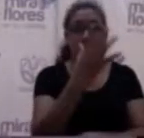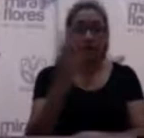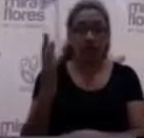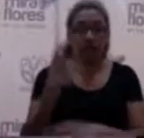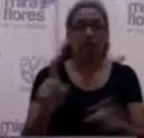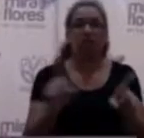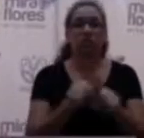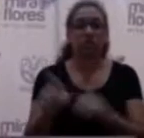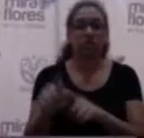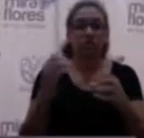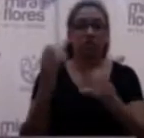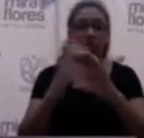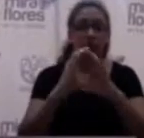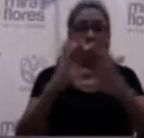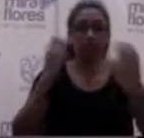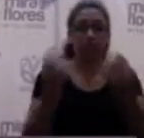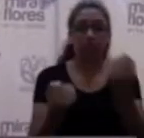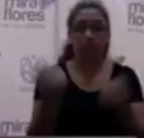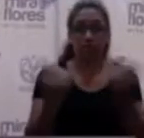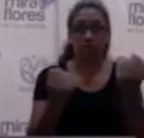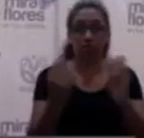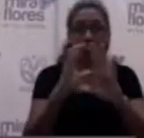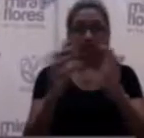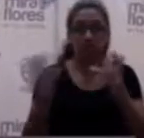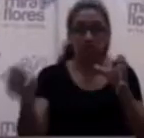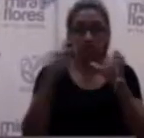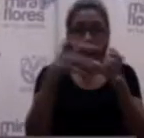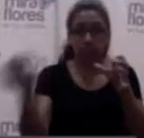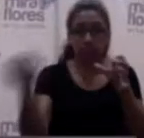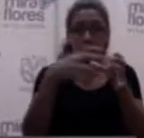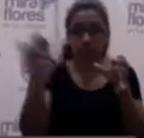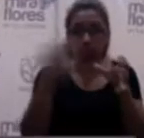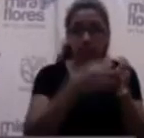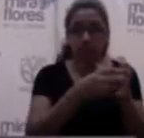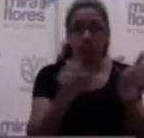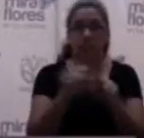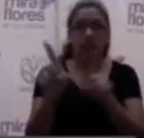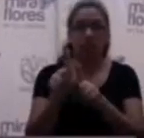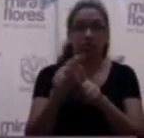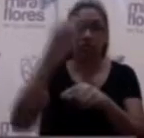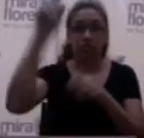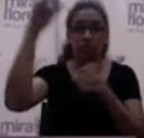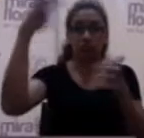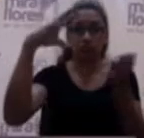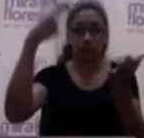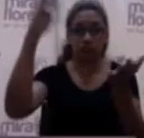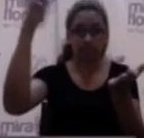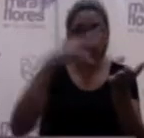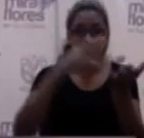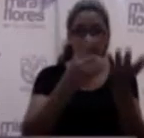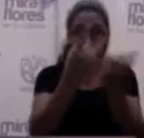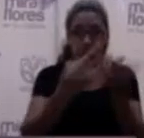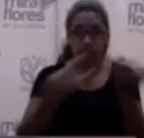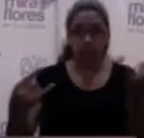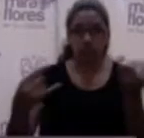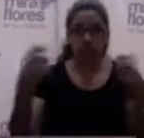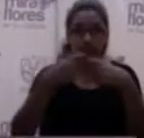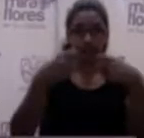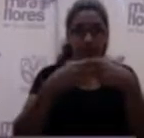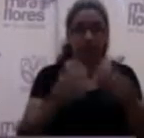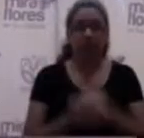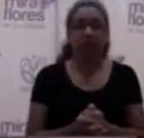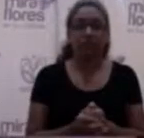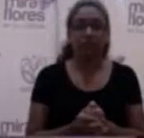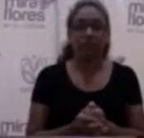ecológicas, adquisición de un camión recolector y la instalación de lo que son paneles solares. Este